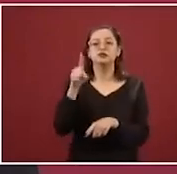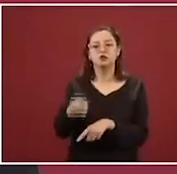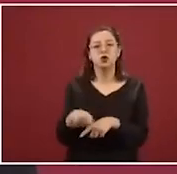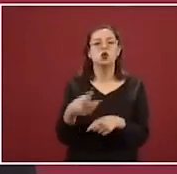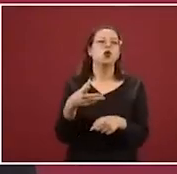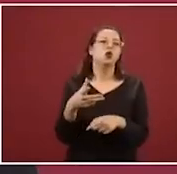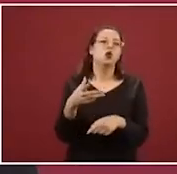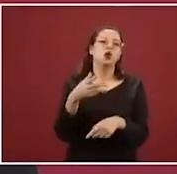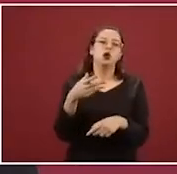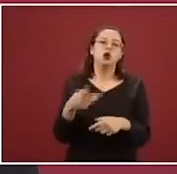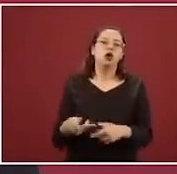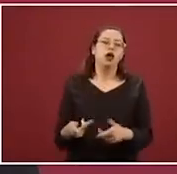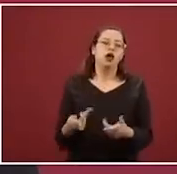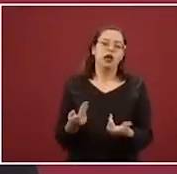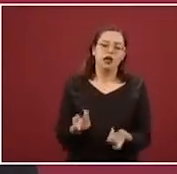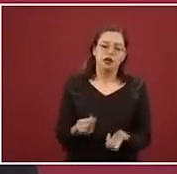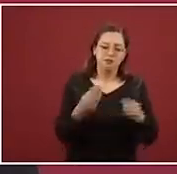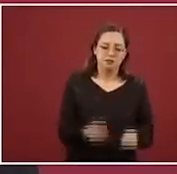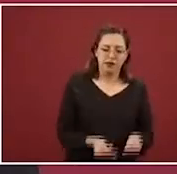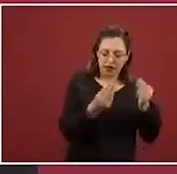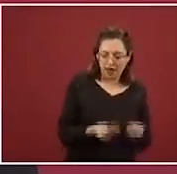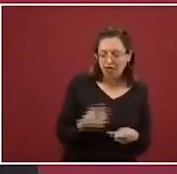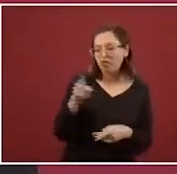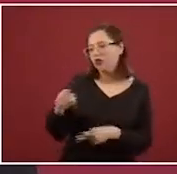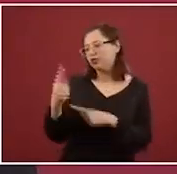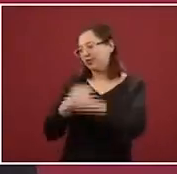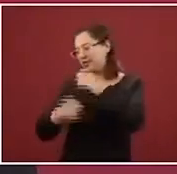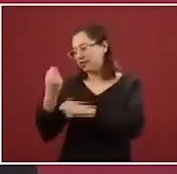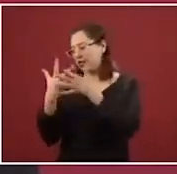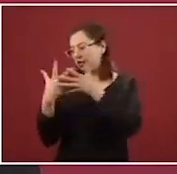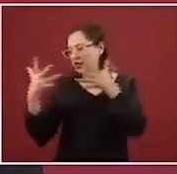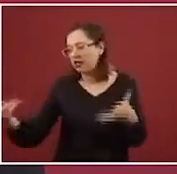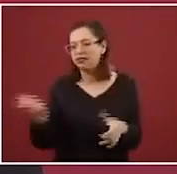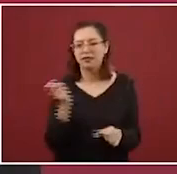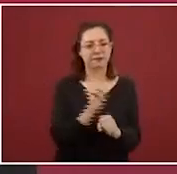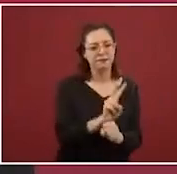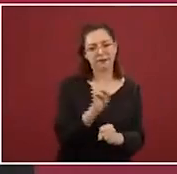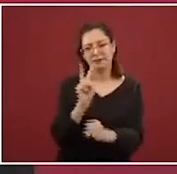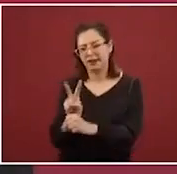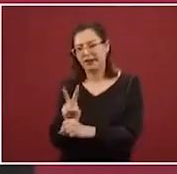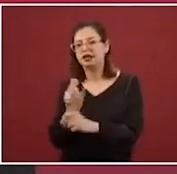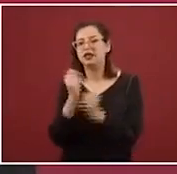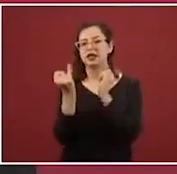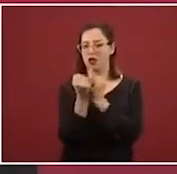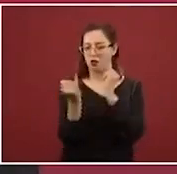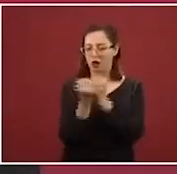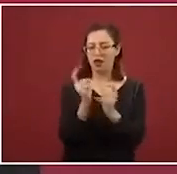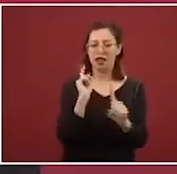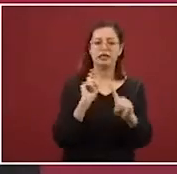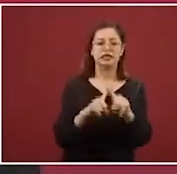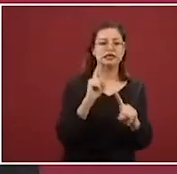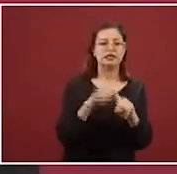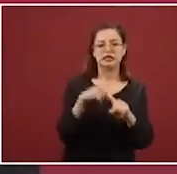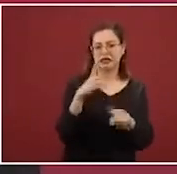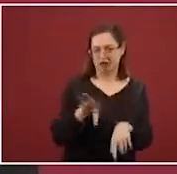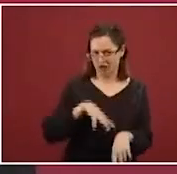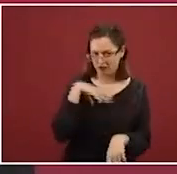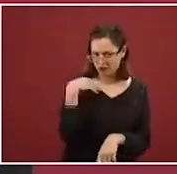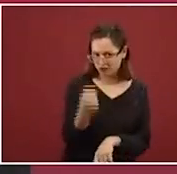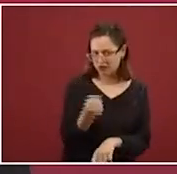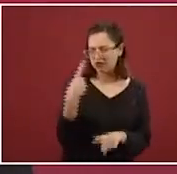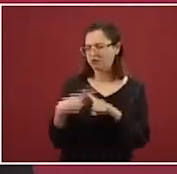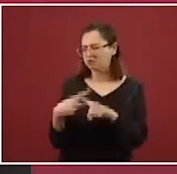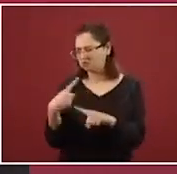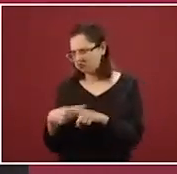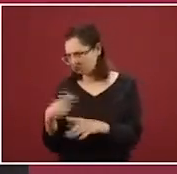supermercados y en mercados populares los productos de mayor consumo, el quién es quién en los precios de estos productos, pero